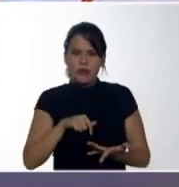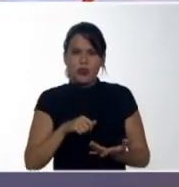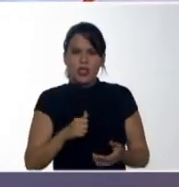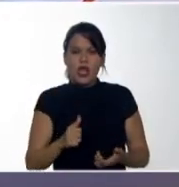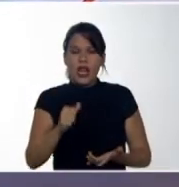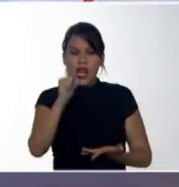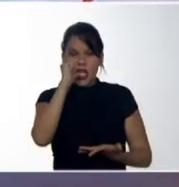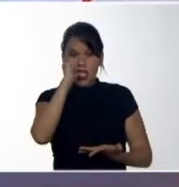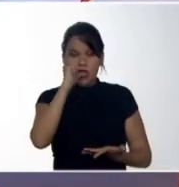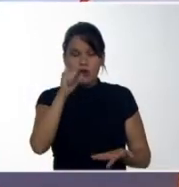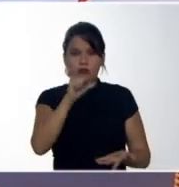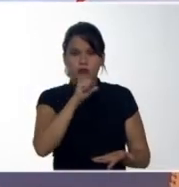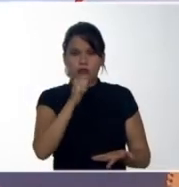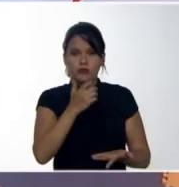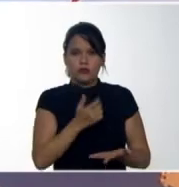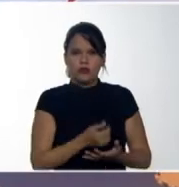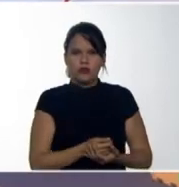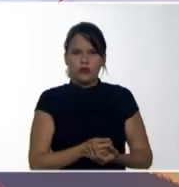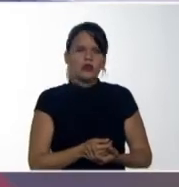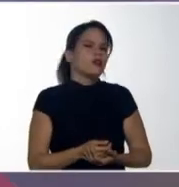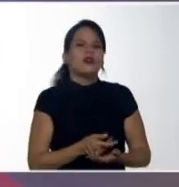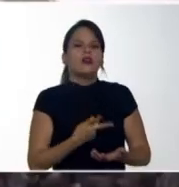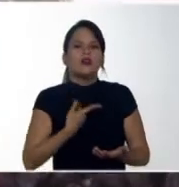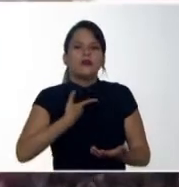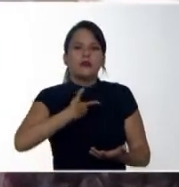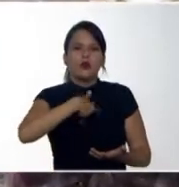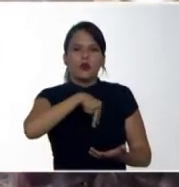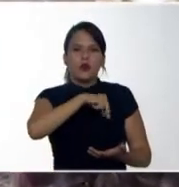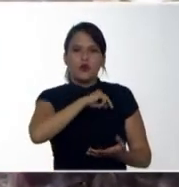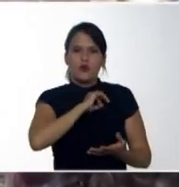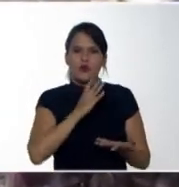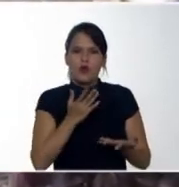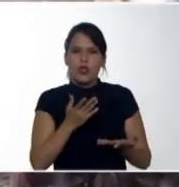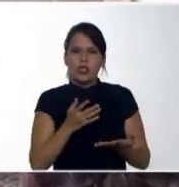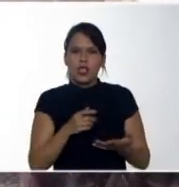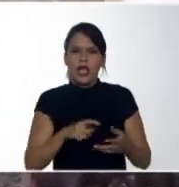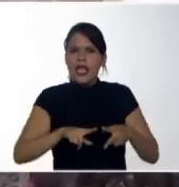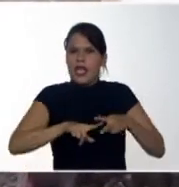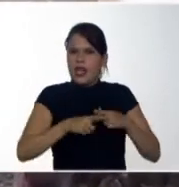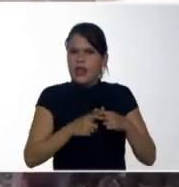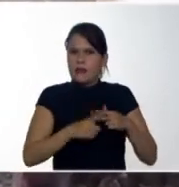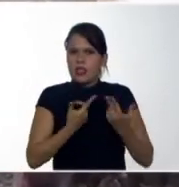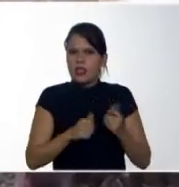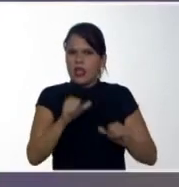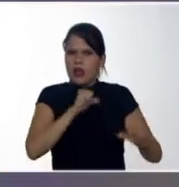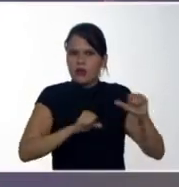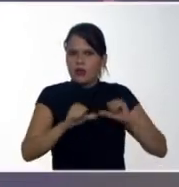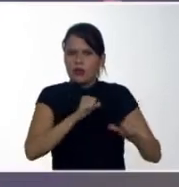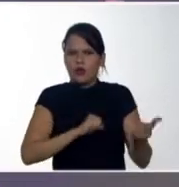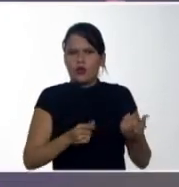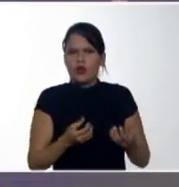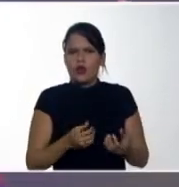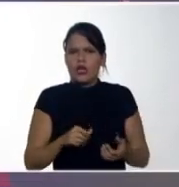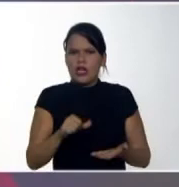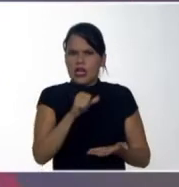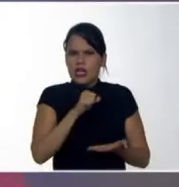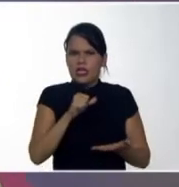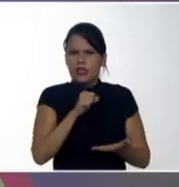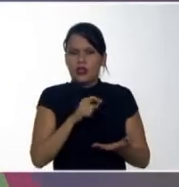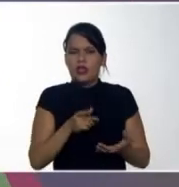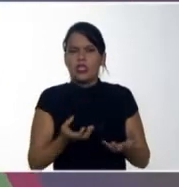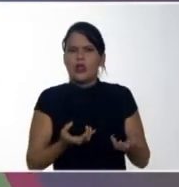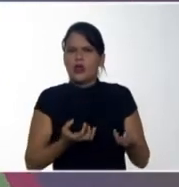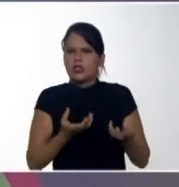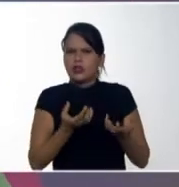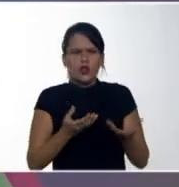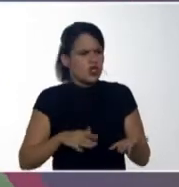líquido. Tenemos nuestros instrumentos de laboratorio con líquido y estado gaseoso.